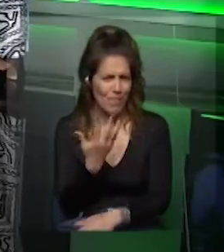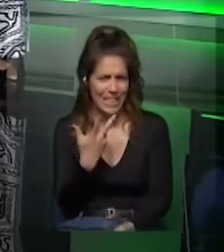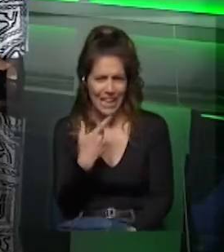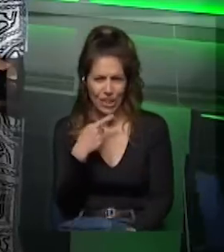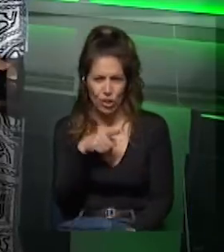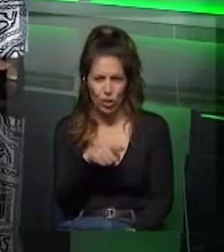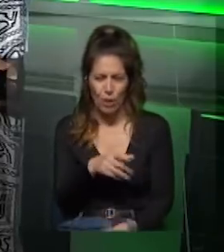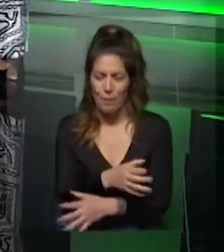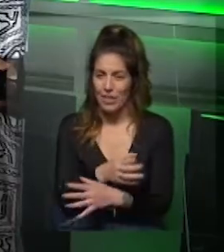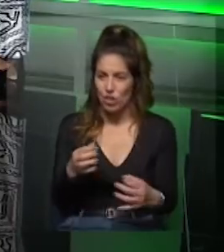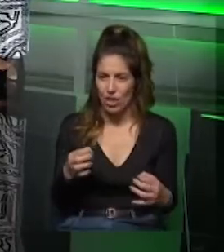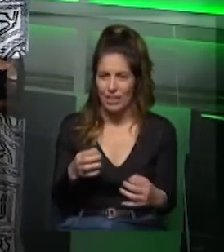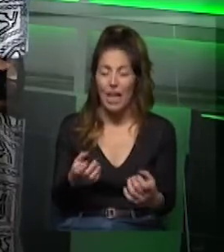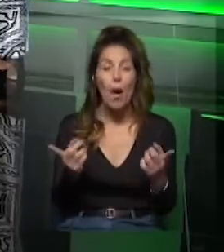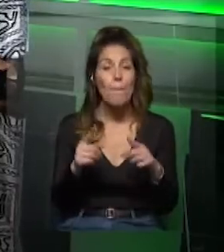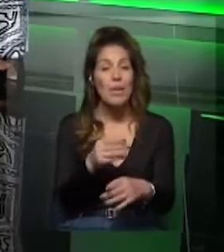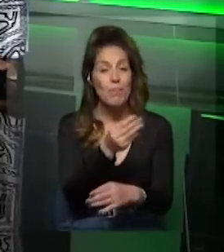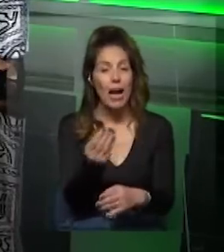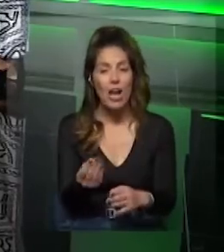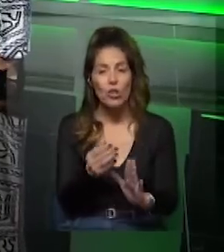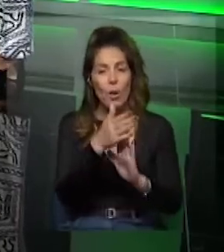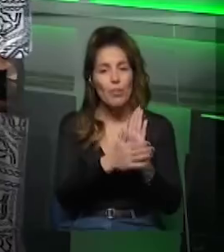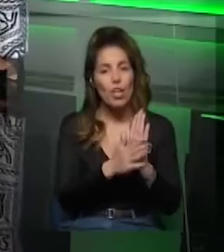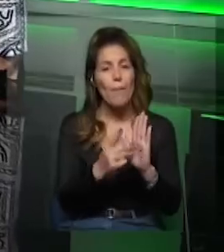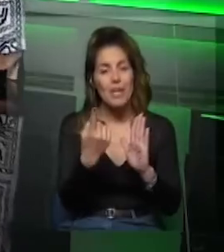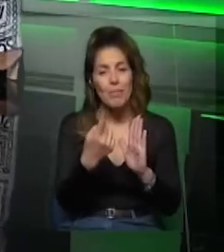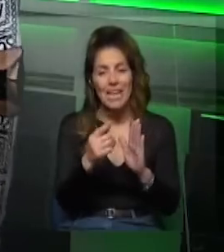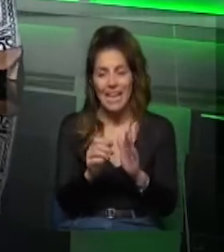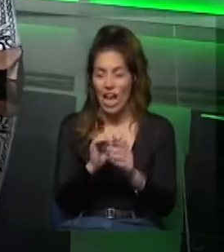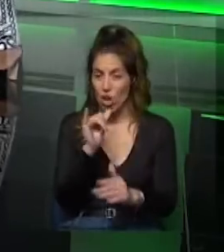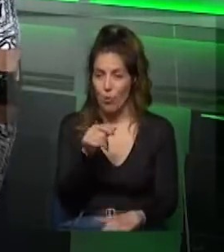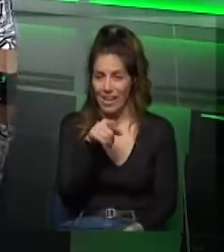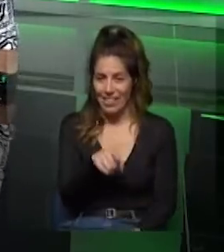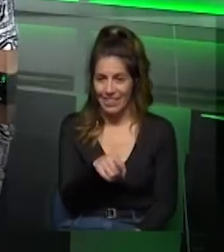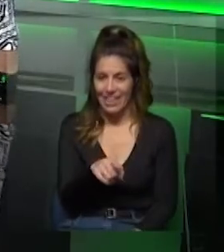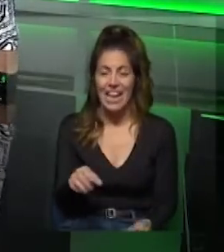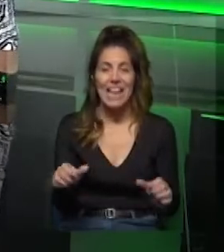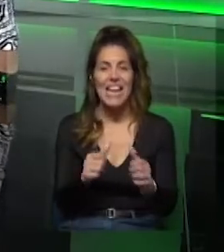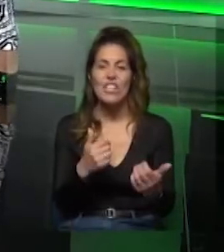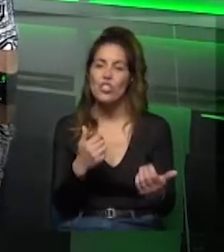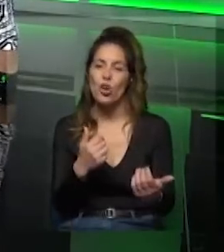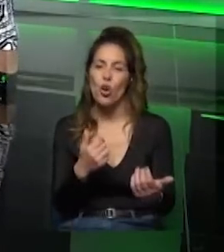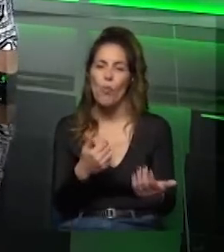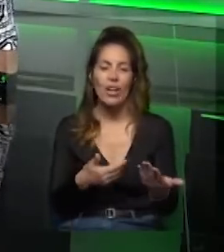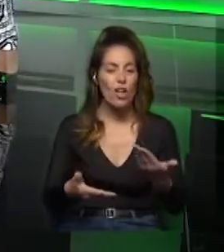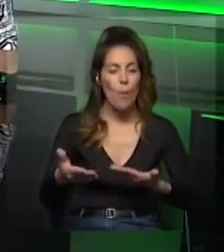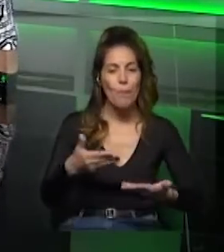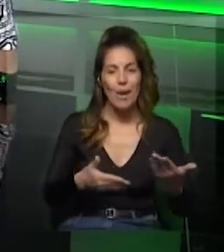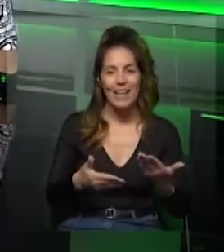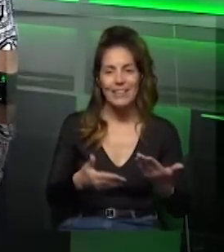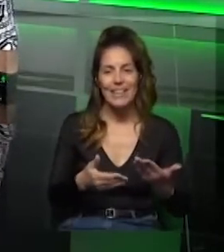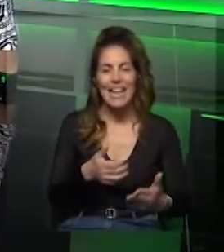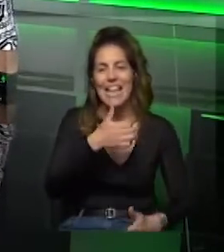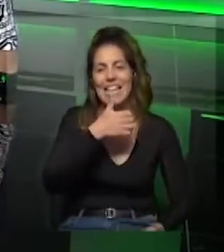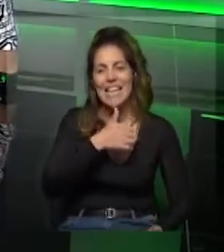es impresionante Pero además es la misma ilustradora que hizo la portada de la primera novela de m esconde y entonces las hizo dialogar de alguna manera porque las historias